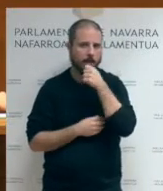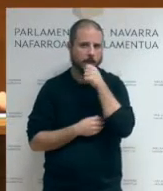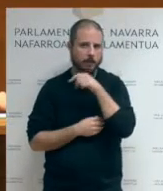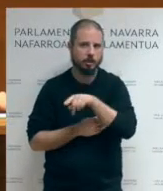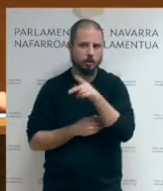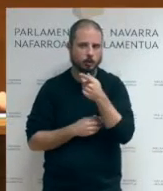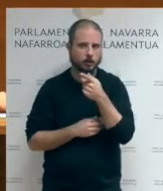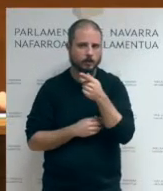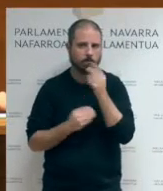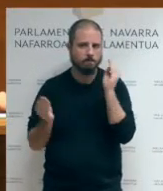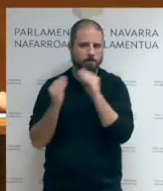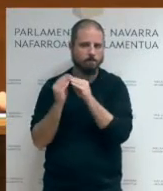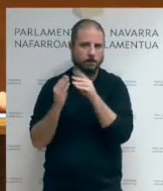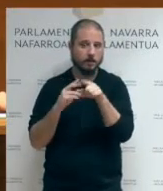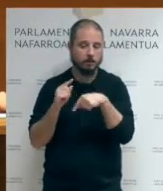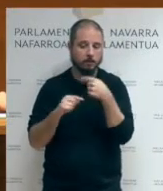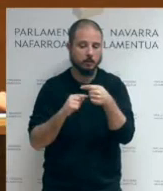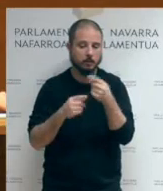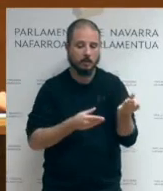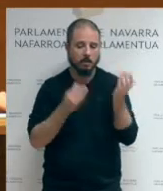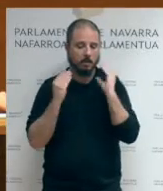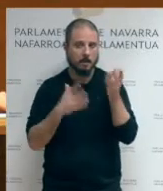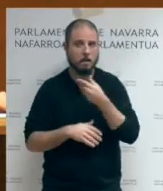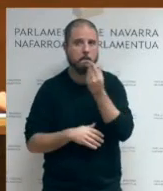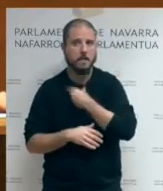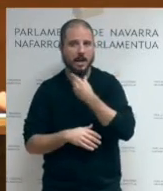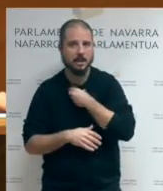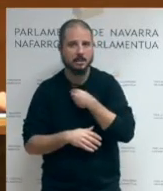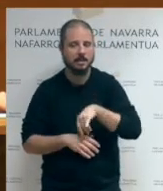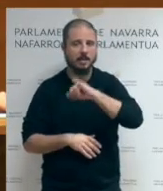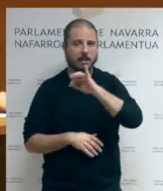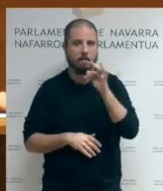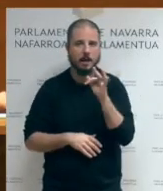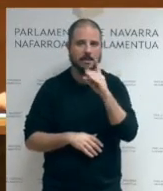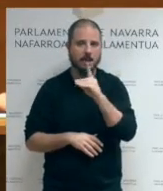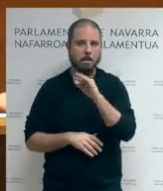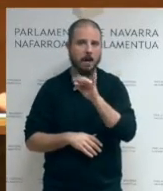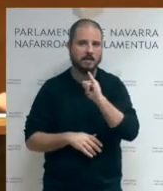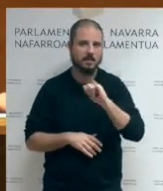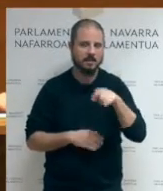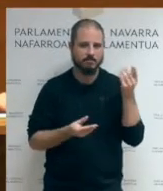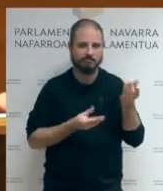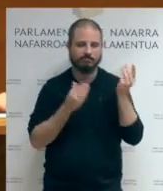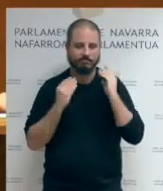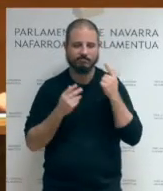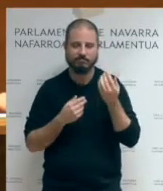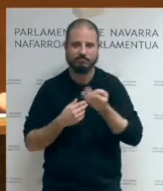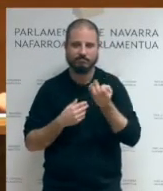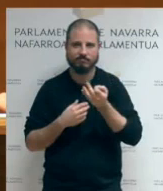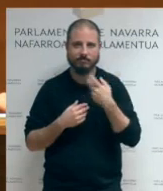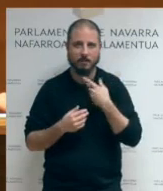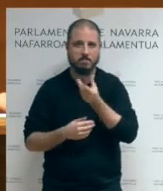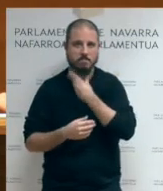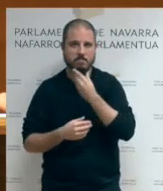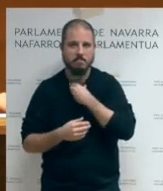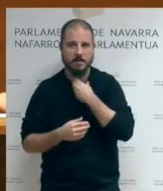próximas competencias a transferir son las becas y el I+D+I. Las becas por el convencimiento reflexionado de simplificar trámites